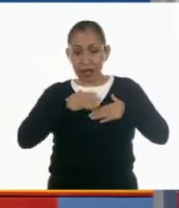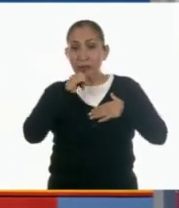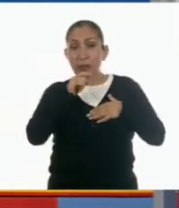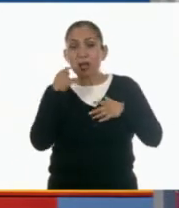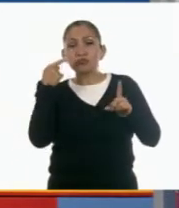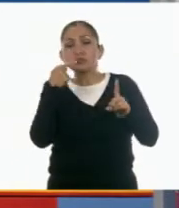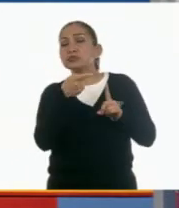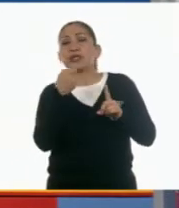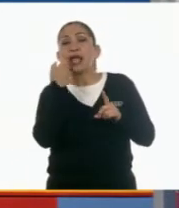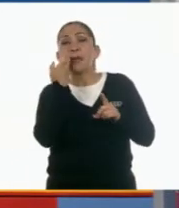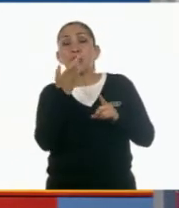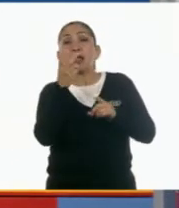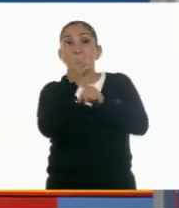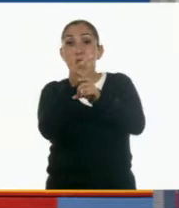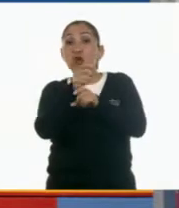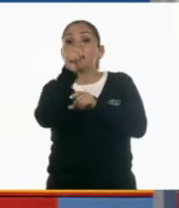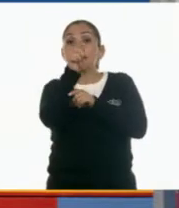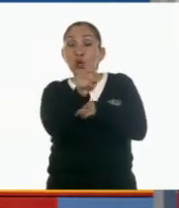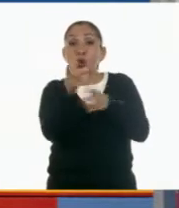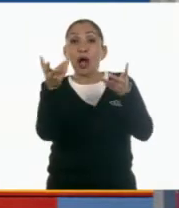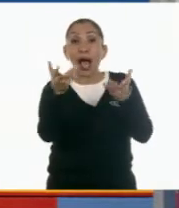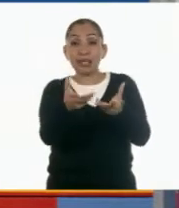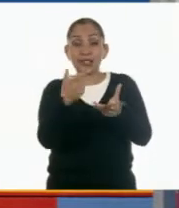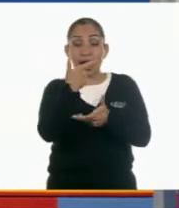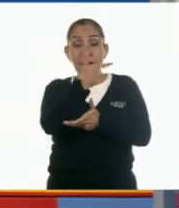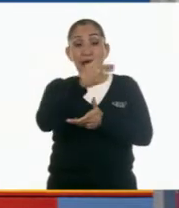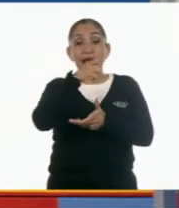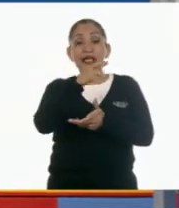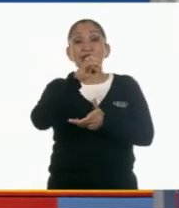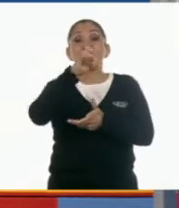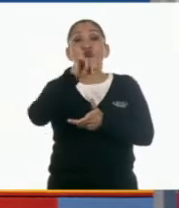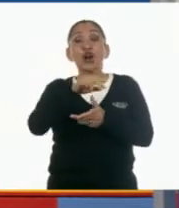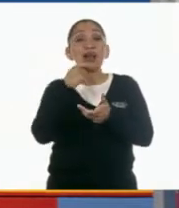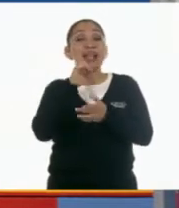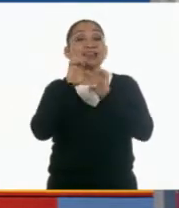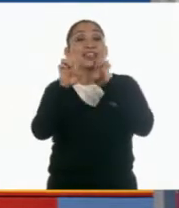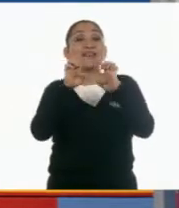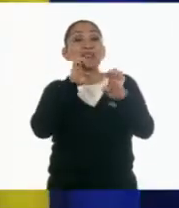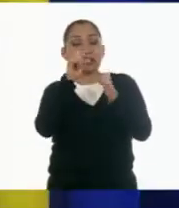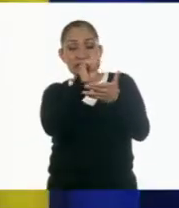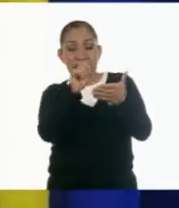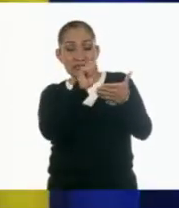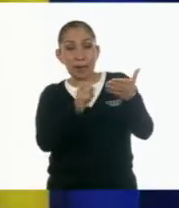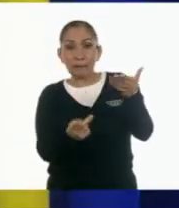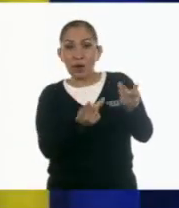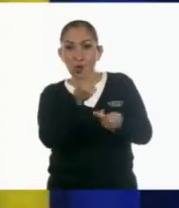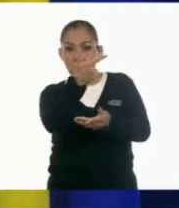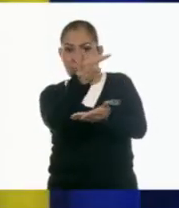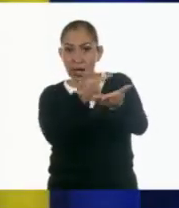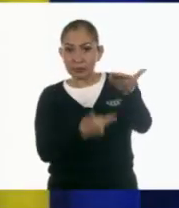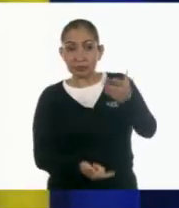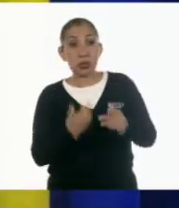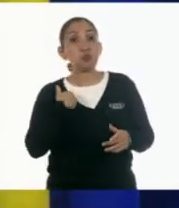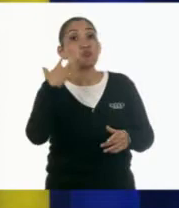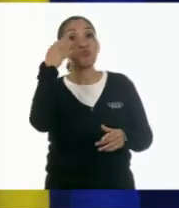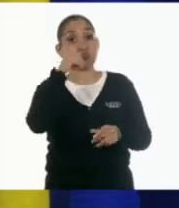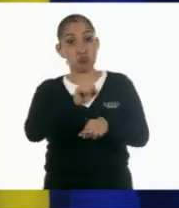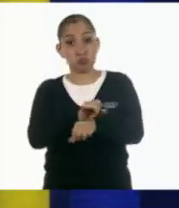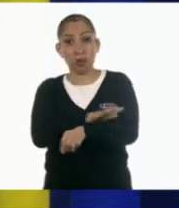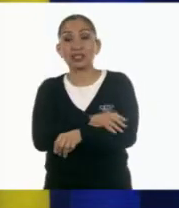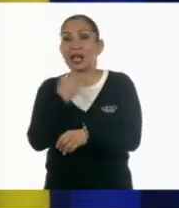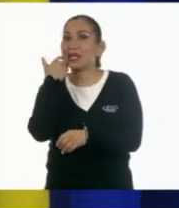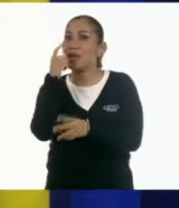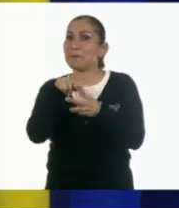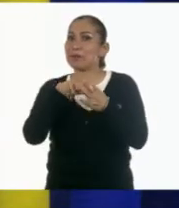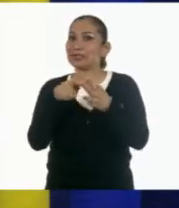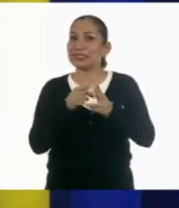lograr es invitarte a que hagas el guión de tu entrevista. ¿Cómo ves, María? Muy bonito, muy emocionante. Yo ya